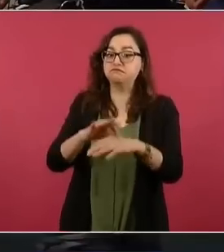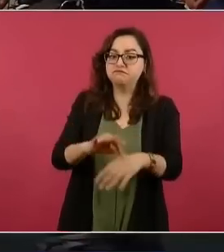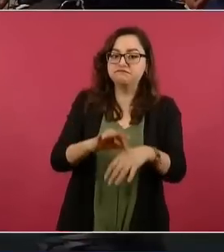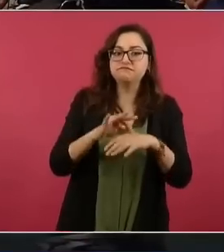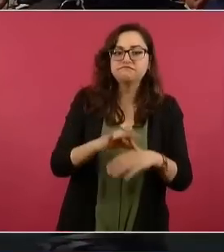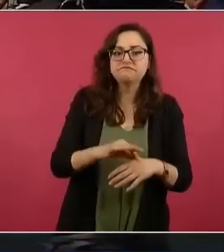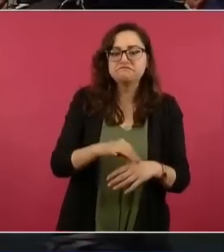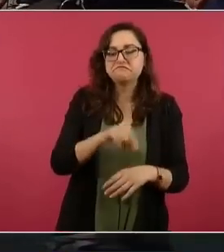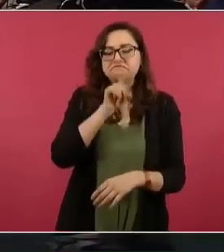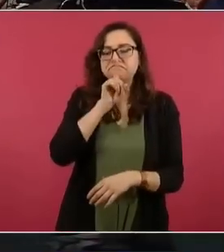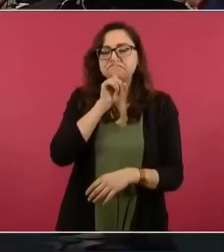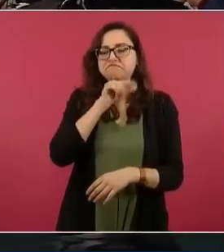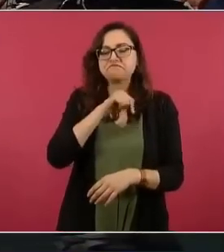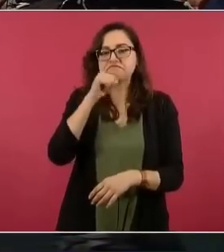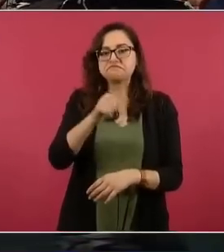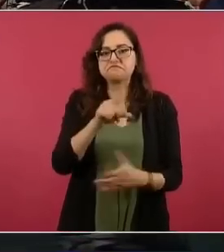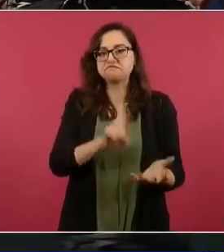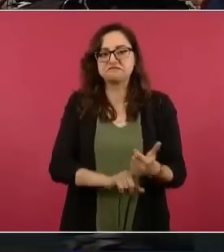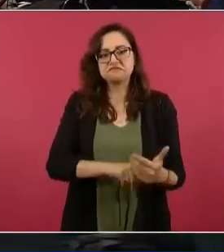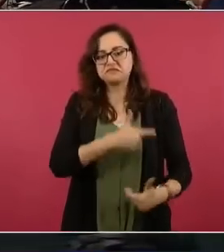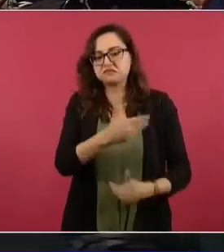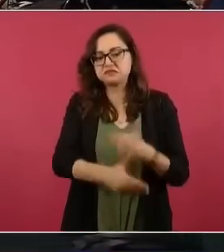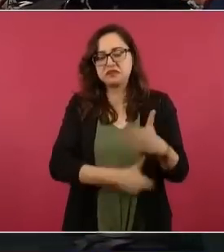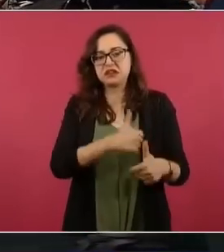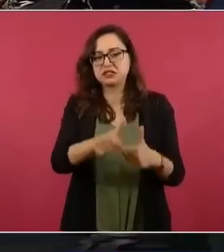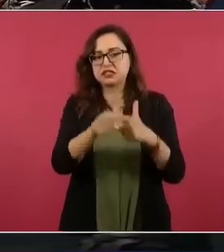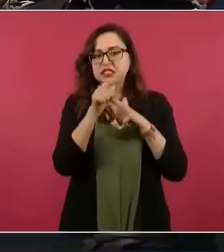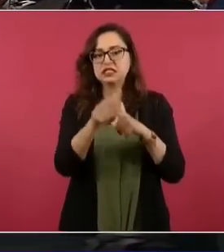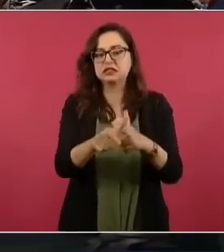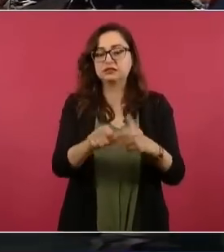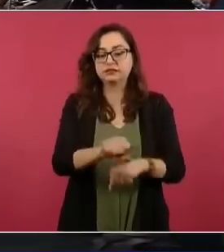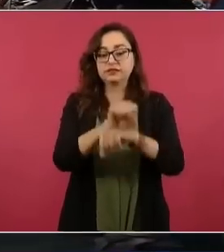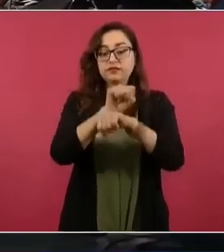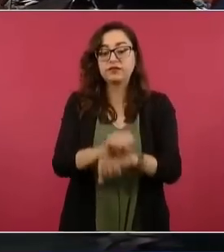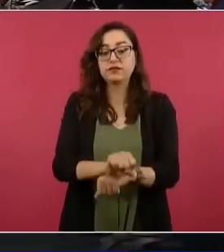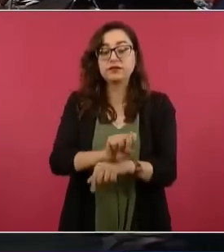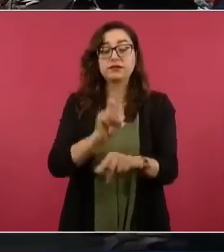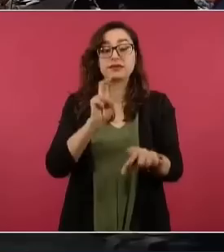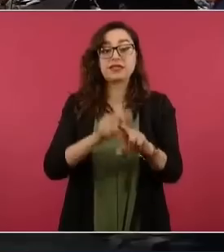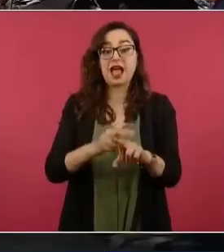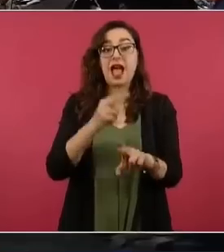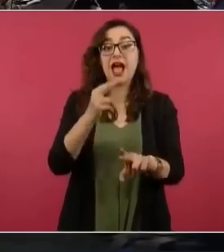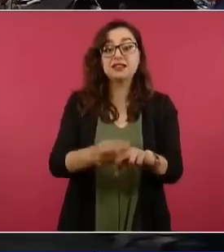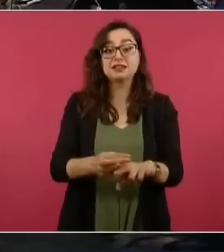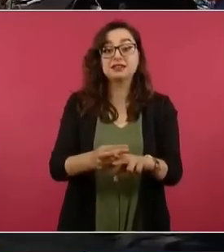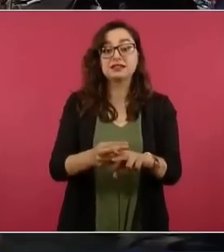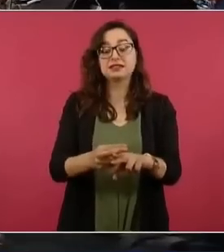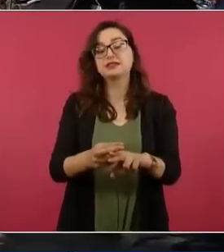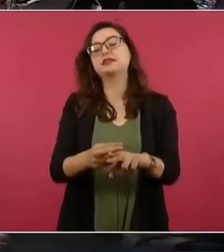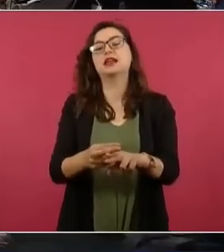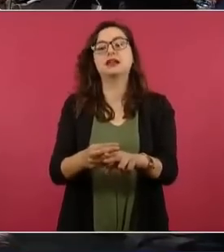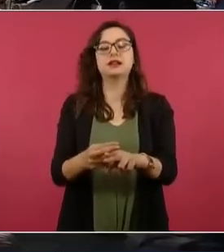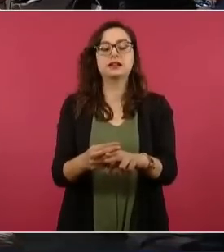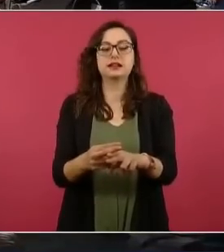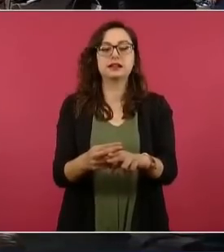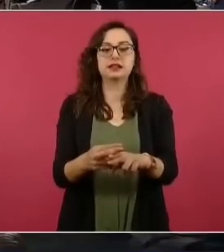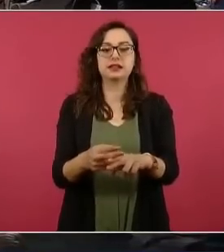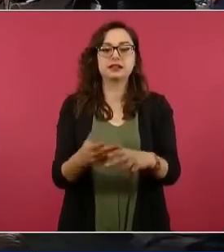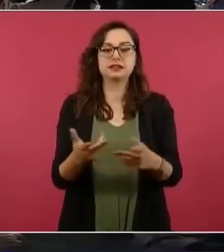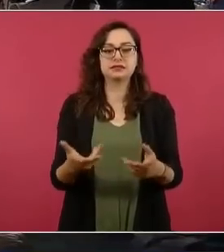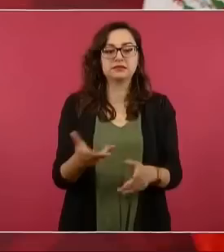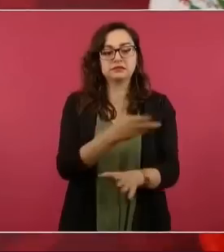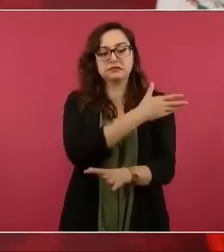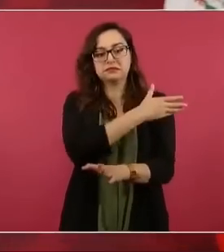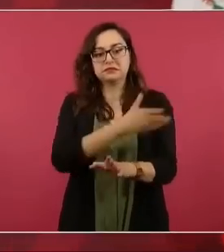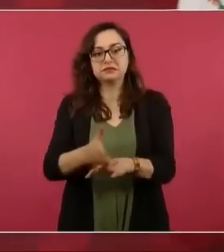En la realidad continúa con la independencia política y durante